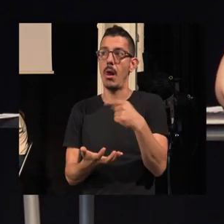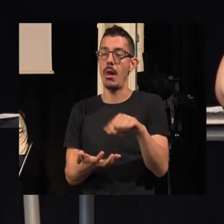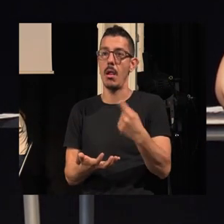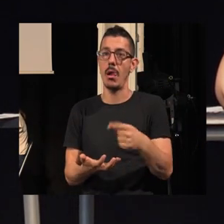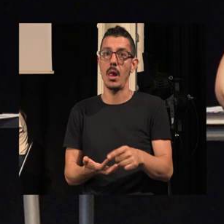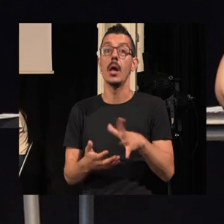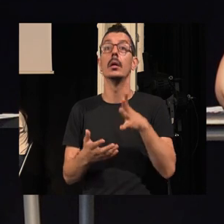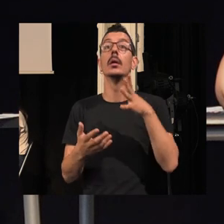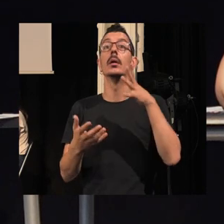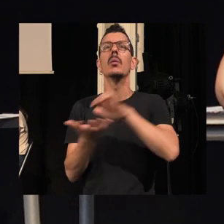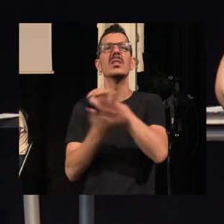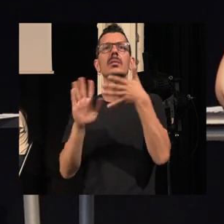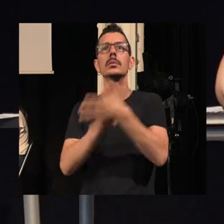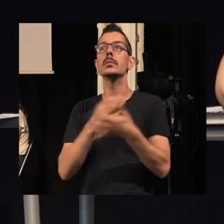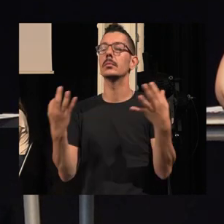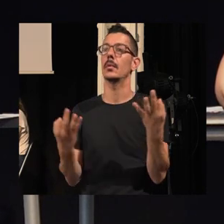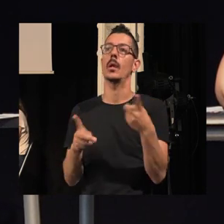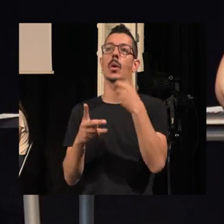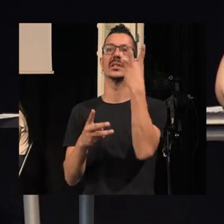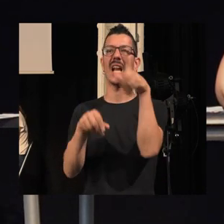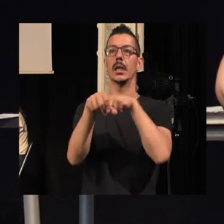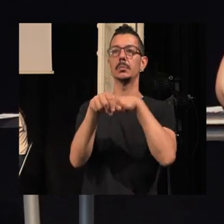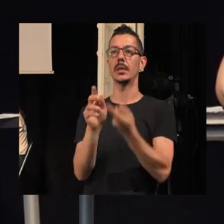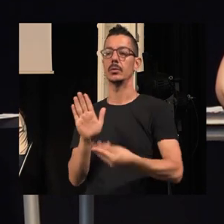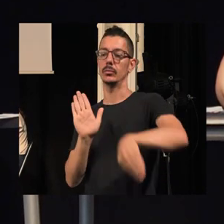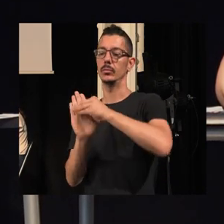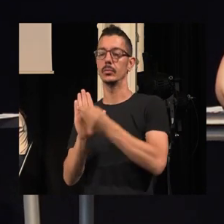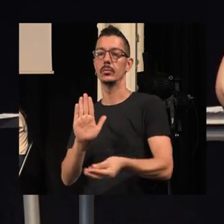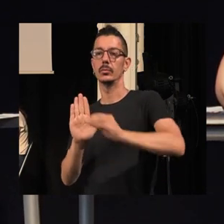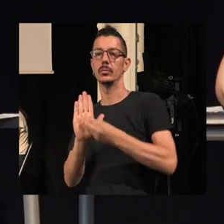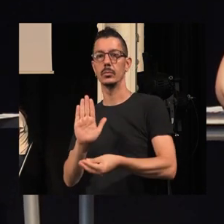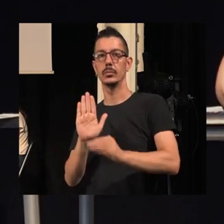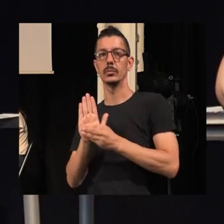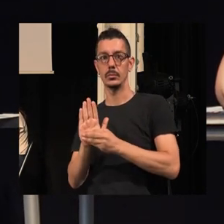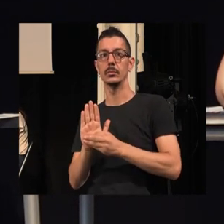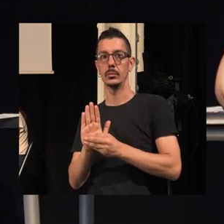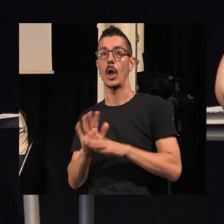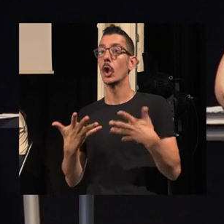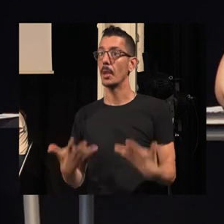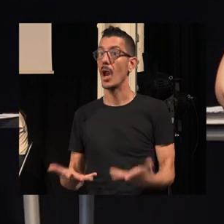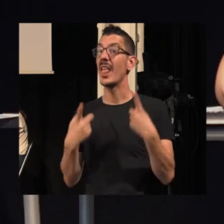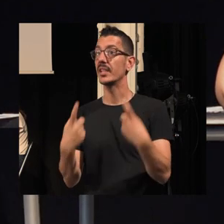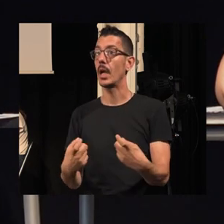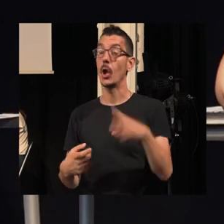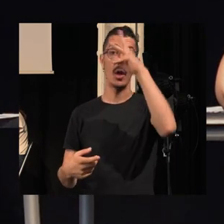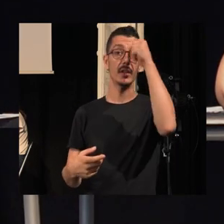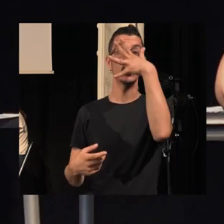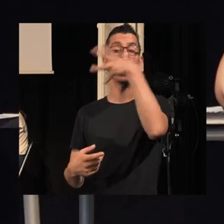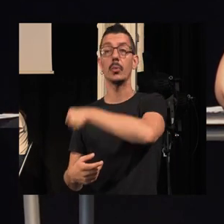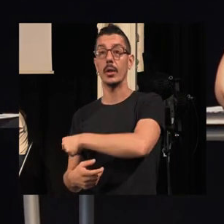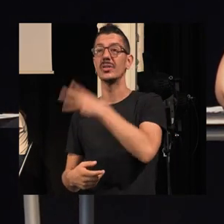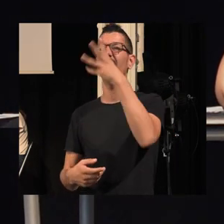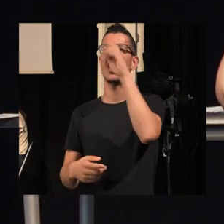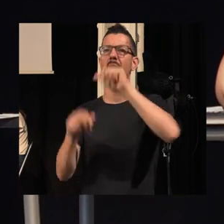incorpora tres aspectos que me parecen necesarios, contemporáneos y que no podemos olvidar, pero que estaban ya hace